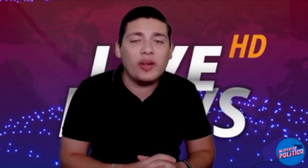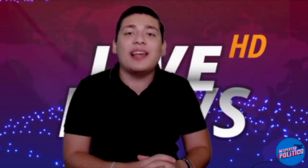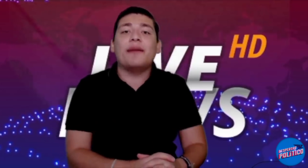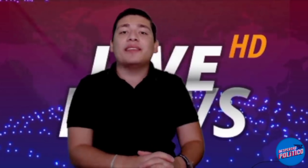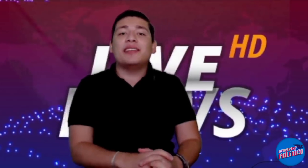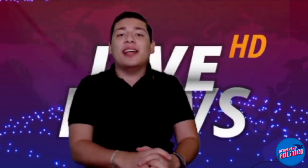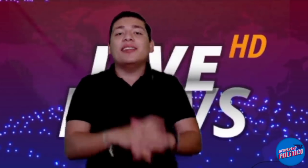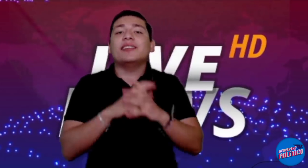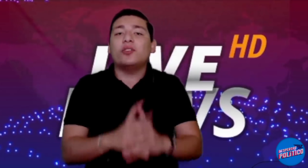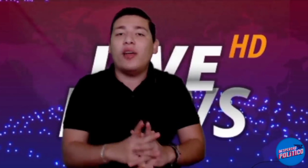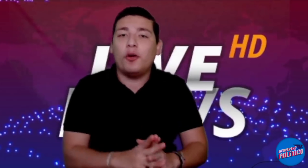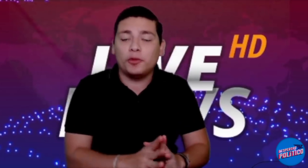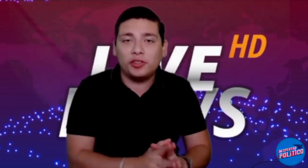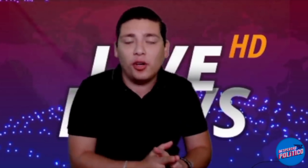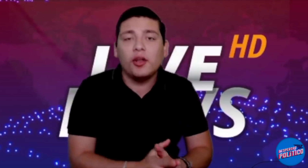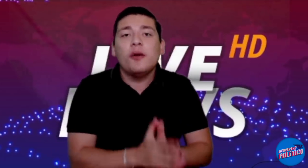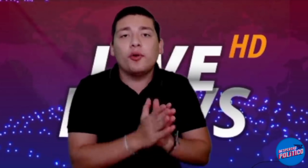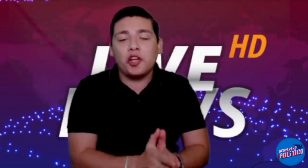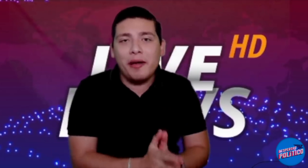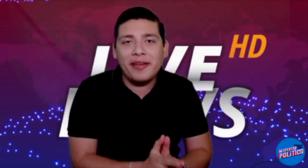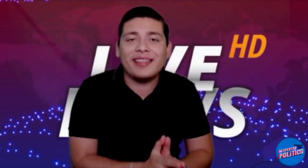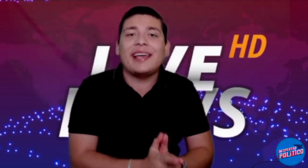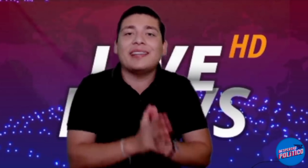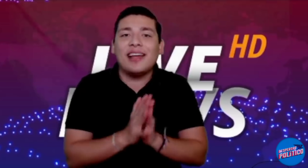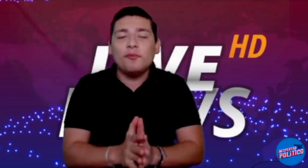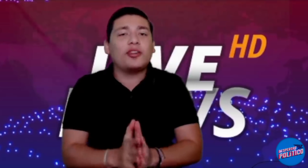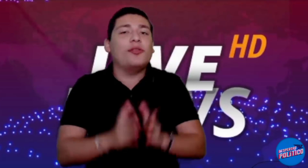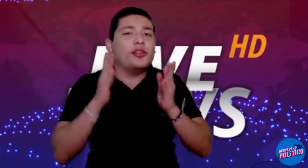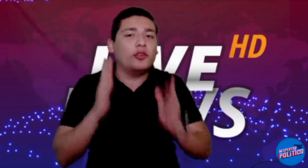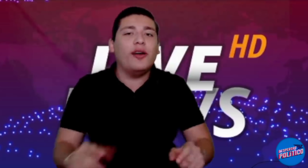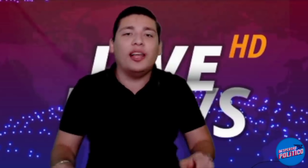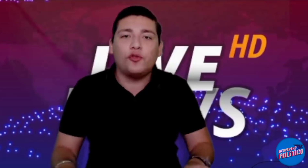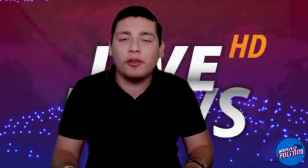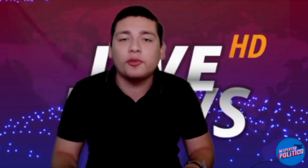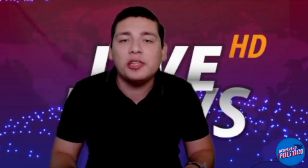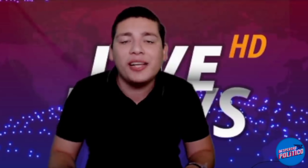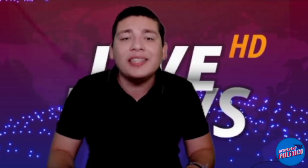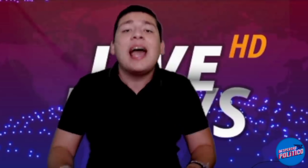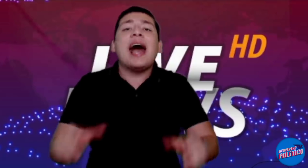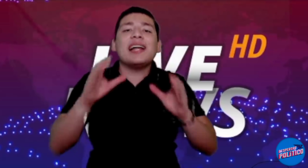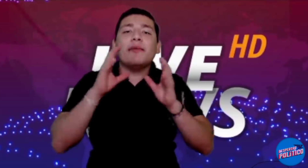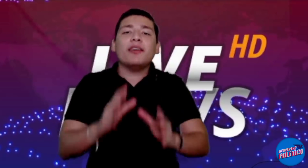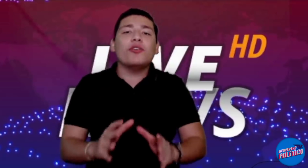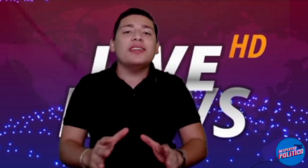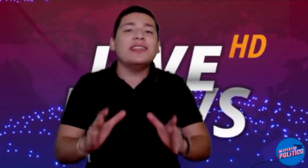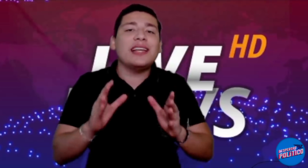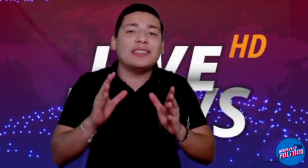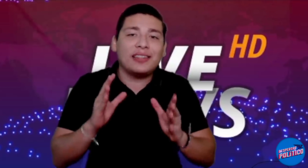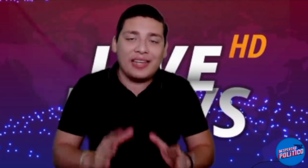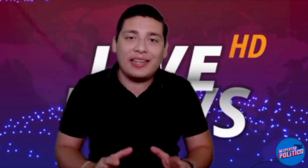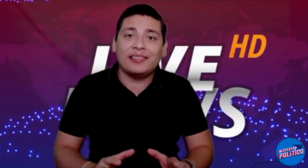damos cuenta la mezquindad de toda la oposición, porque obviamente están buscando de todas las formas posibles acabar con